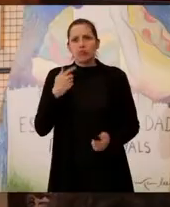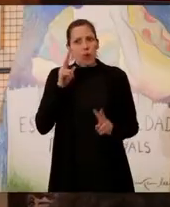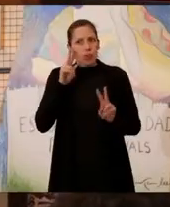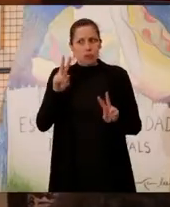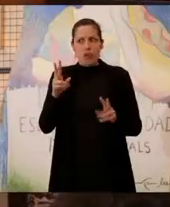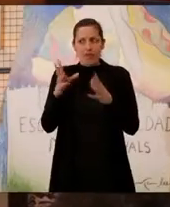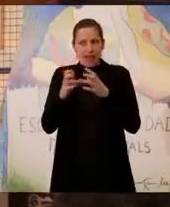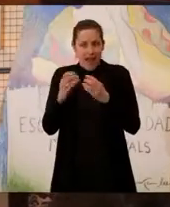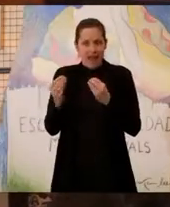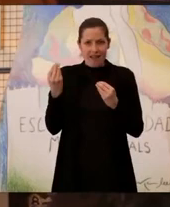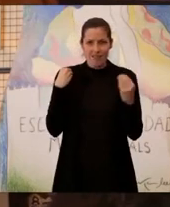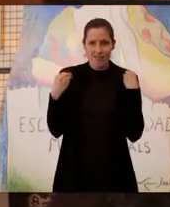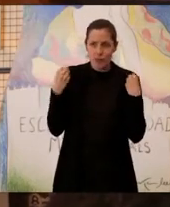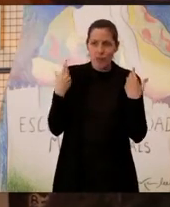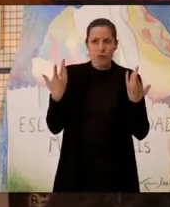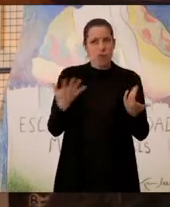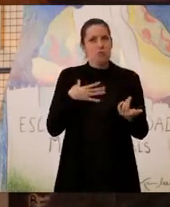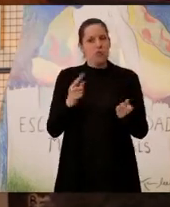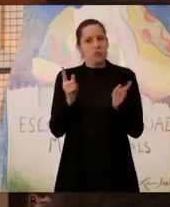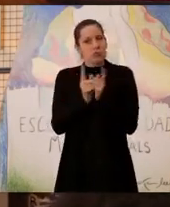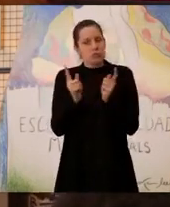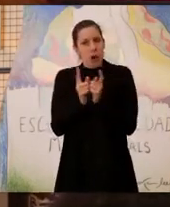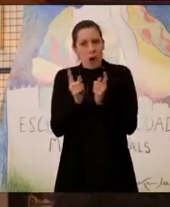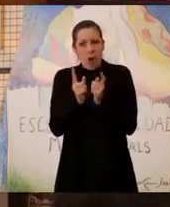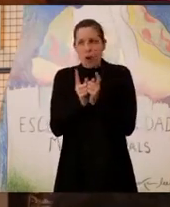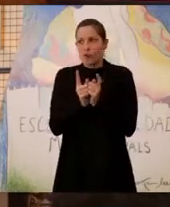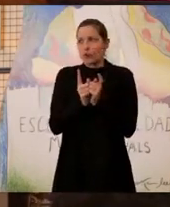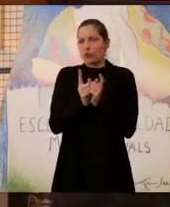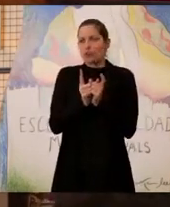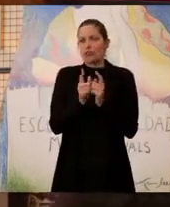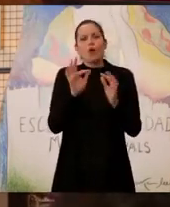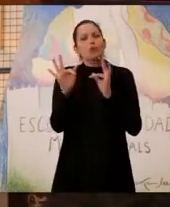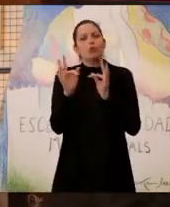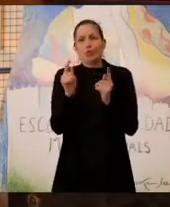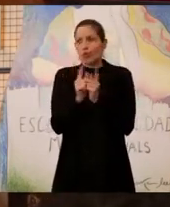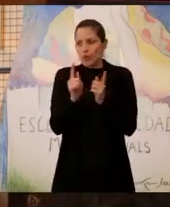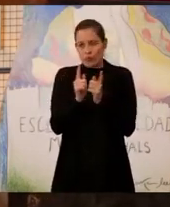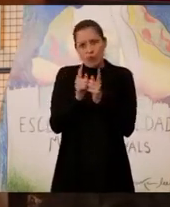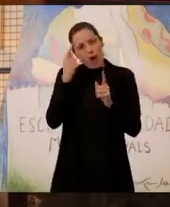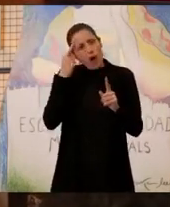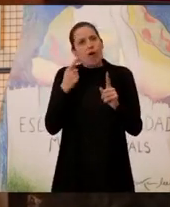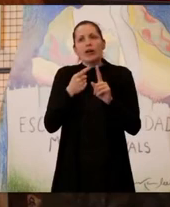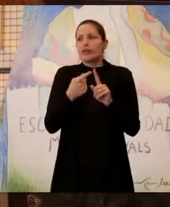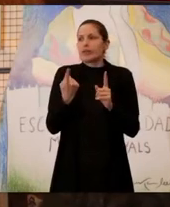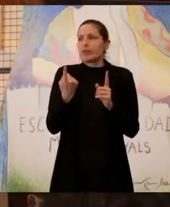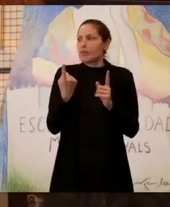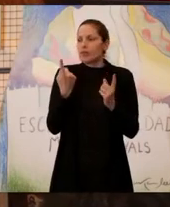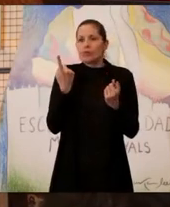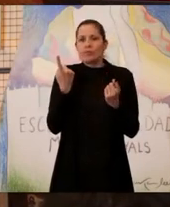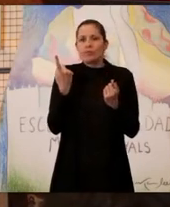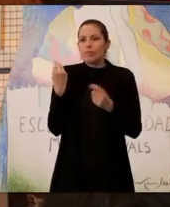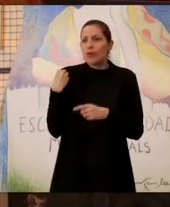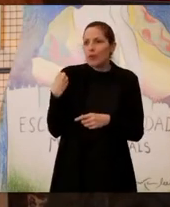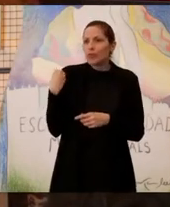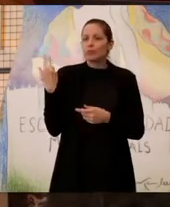podemos abrir un breve turno tenemos ocho nueve minutos por delante para que podáis haber no sé hacer